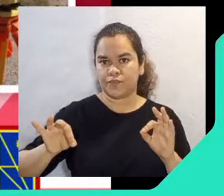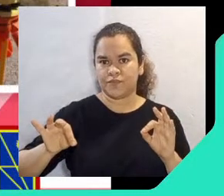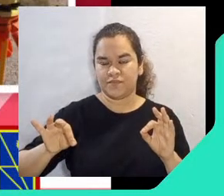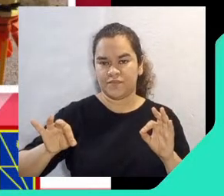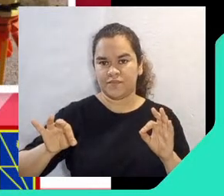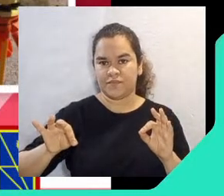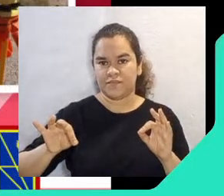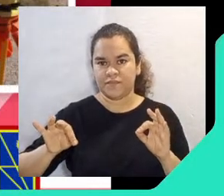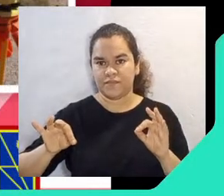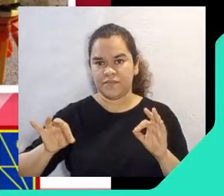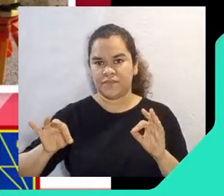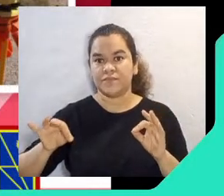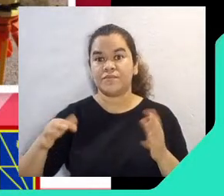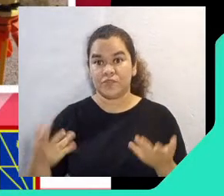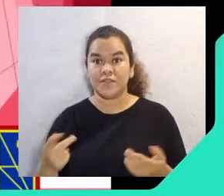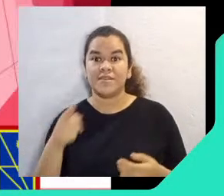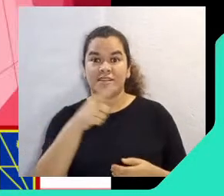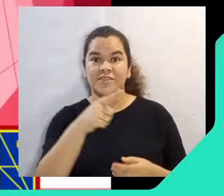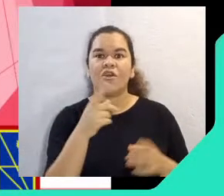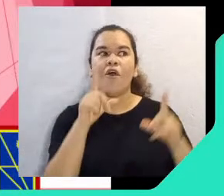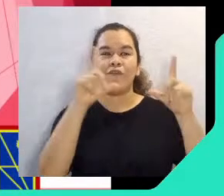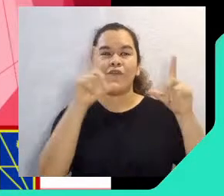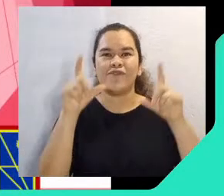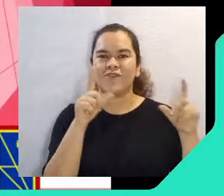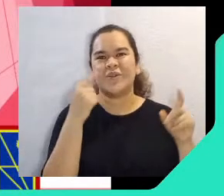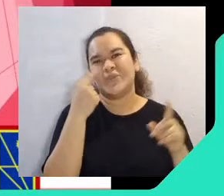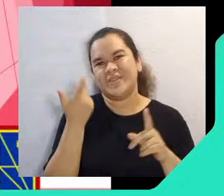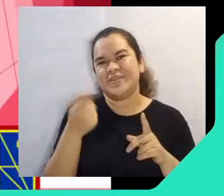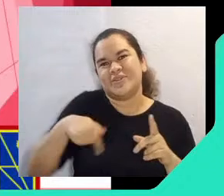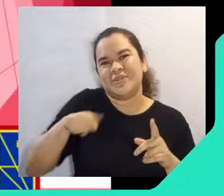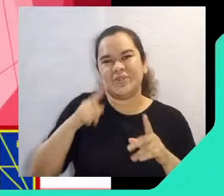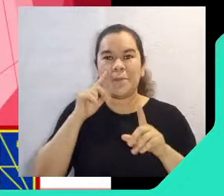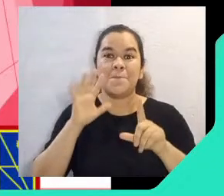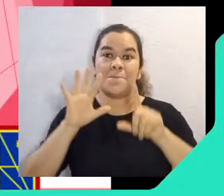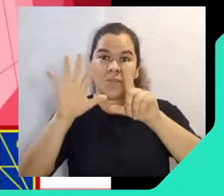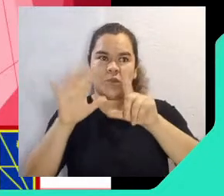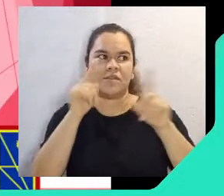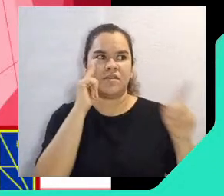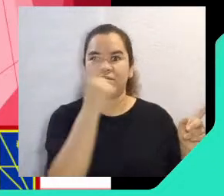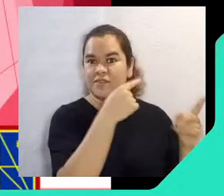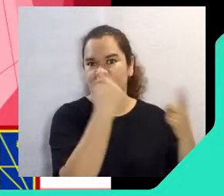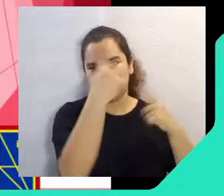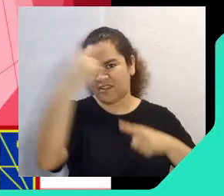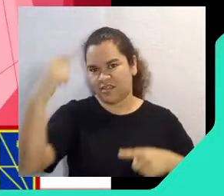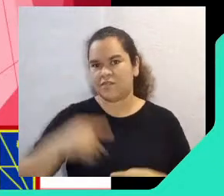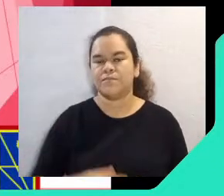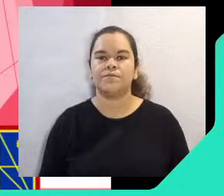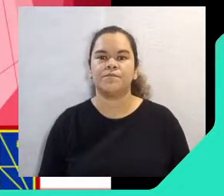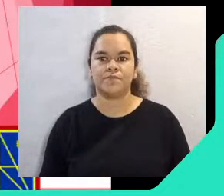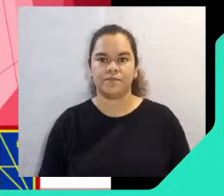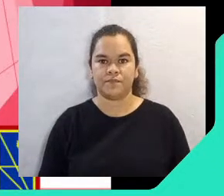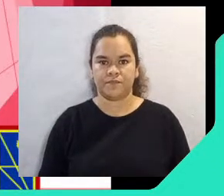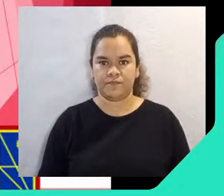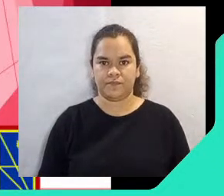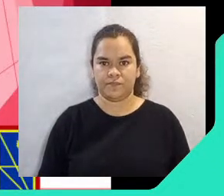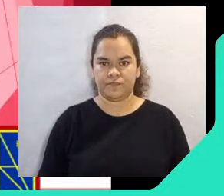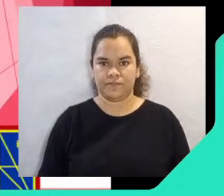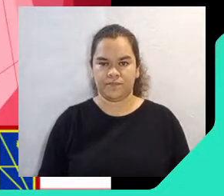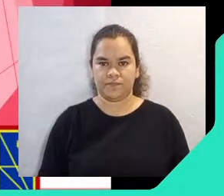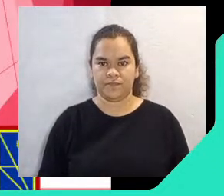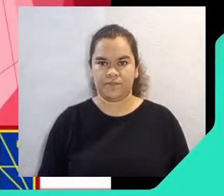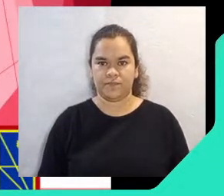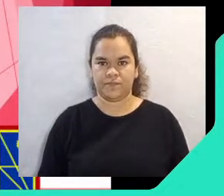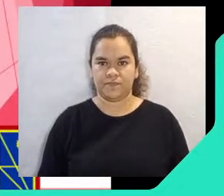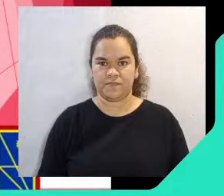que nos aportaron una imagen ilustrativa para que ustedes lo puedan ver. Por mi parte, toda la